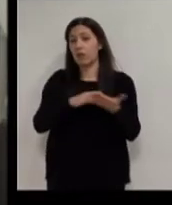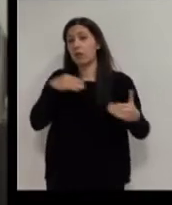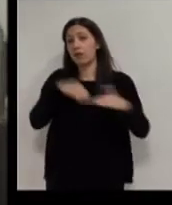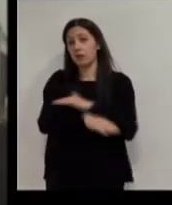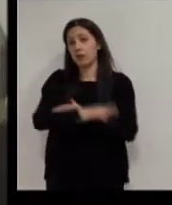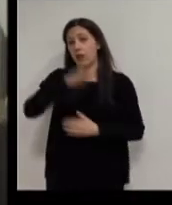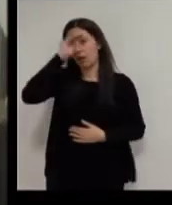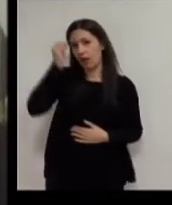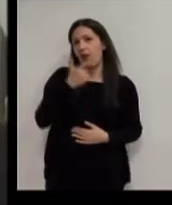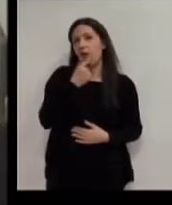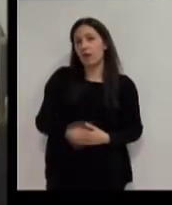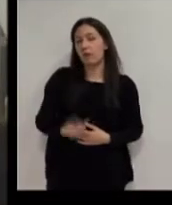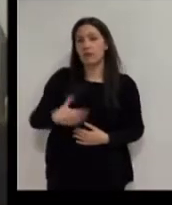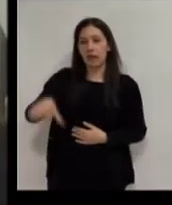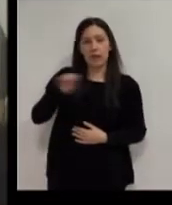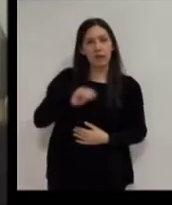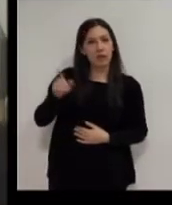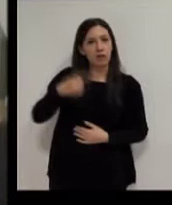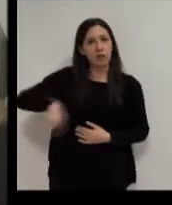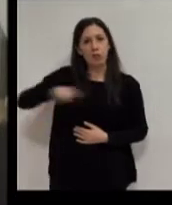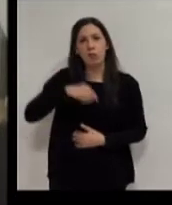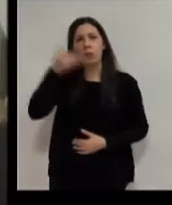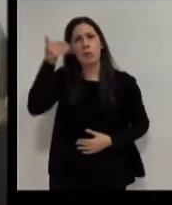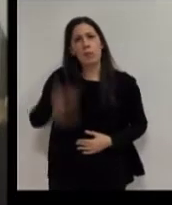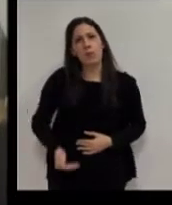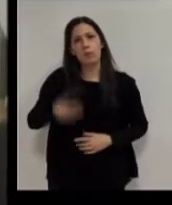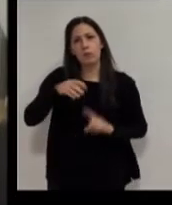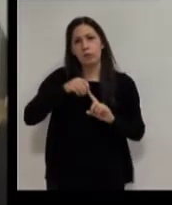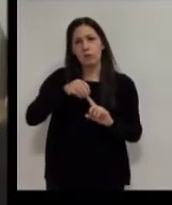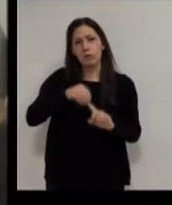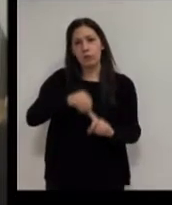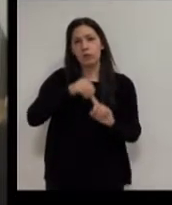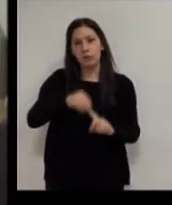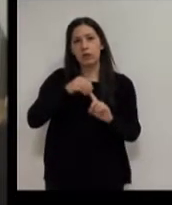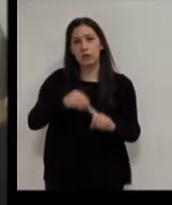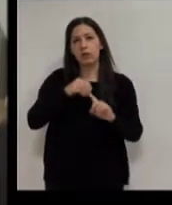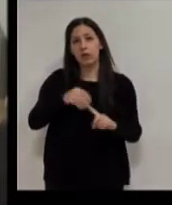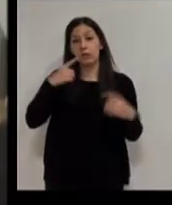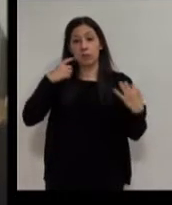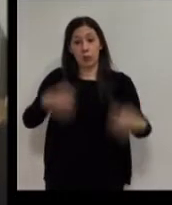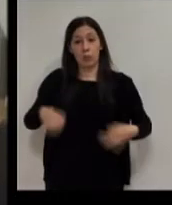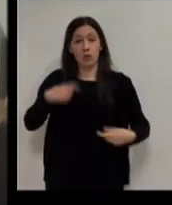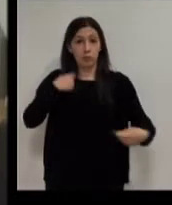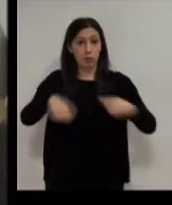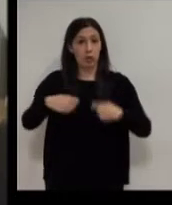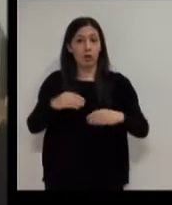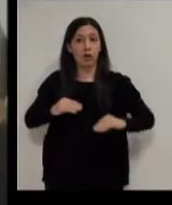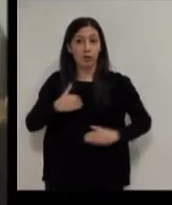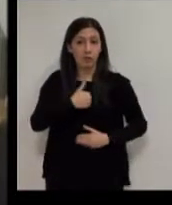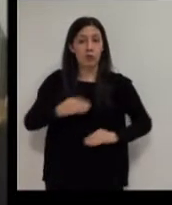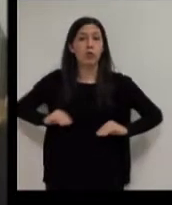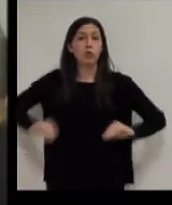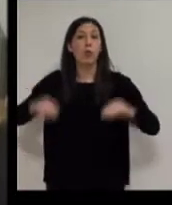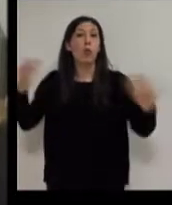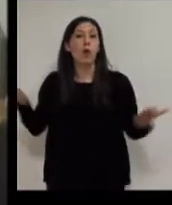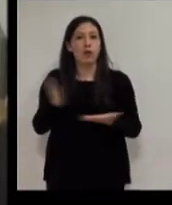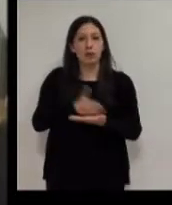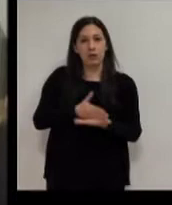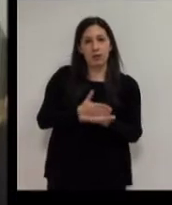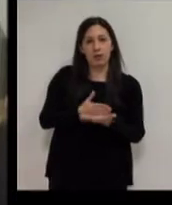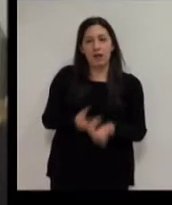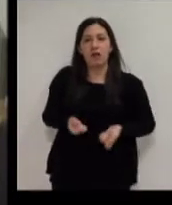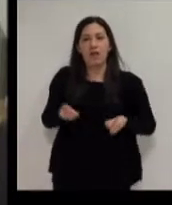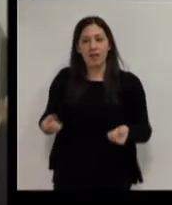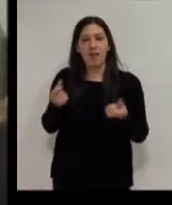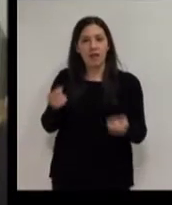accesibilidad, y yo entiendo que son clave desde el momento que, en términos normales de mercado, la función de la agencia de viajes es el intermediar, el